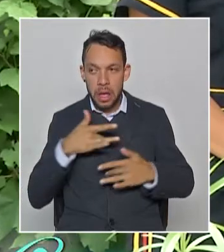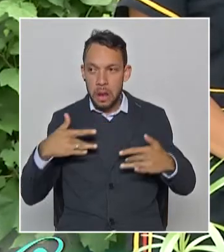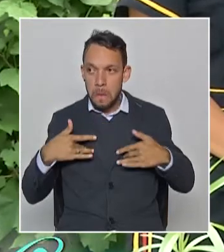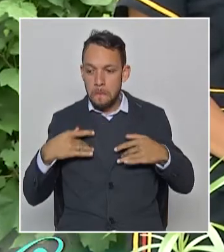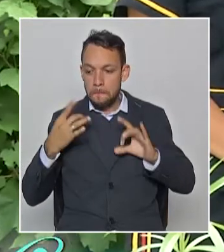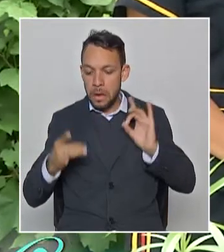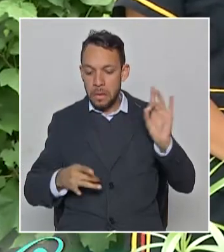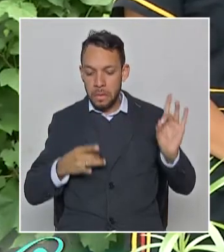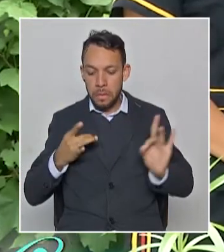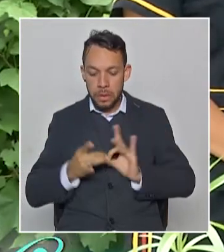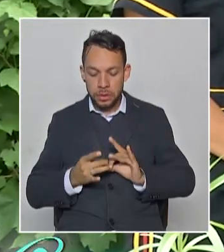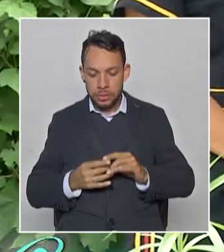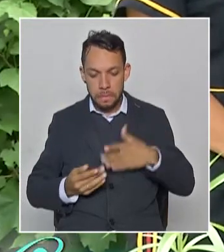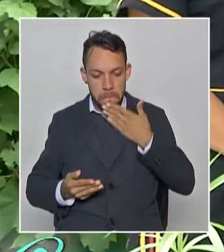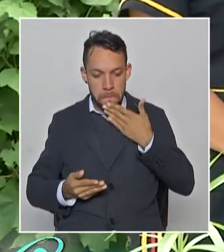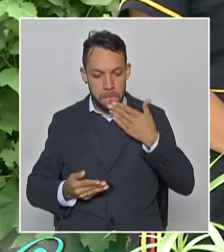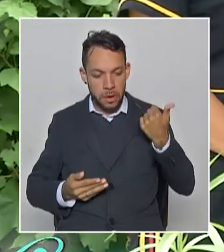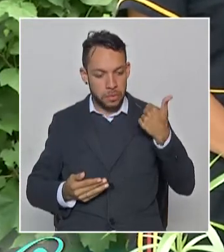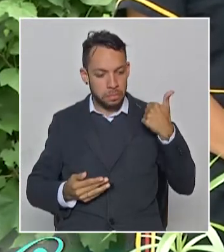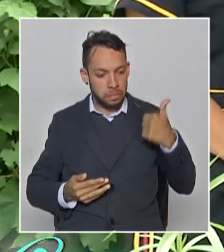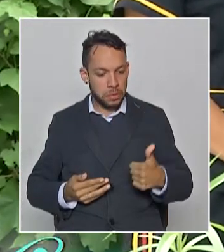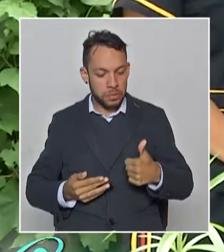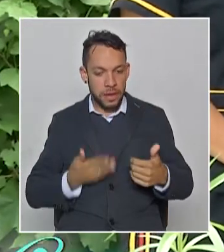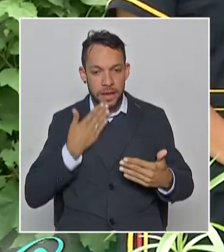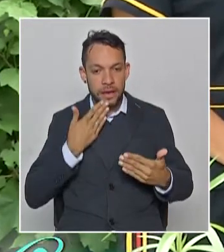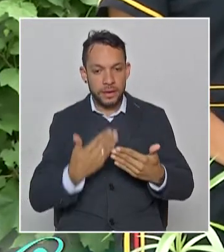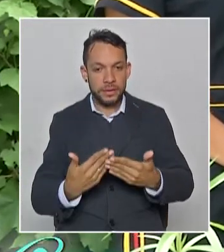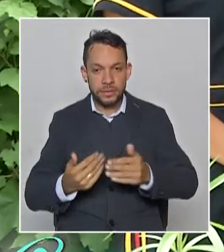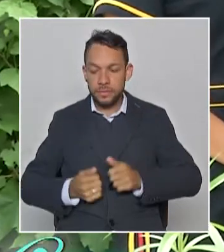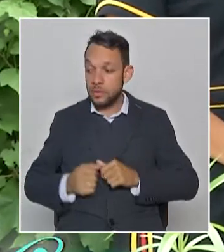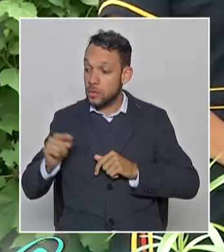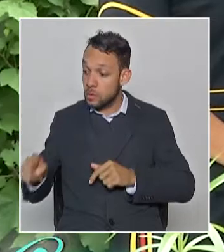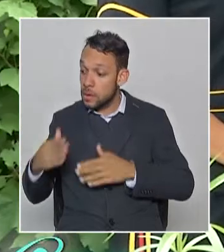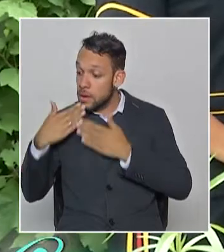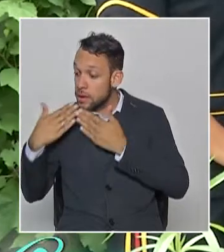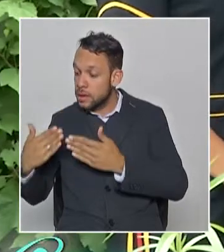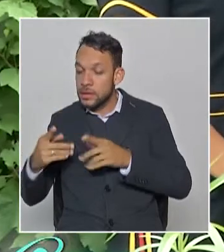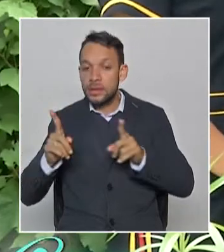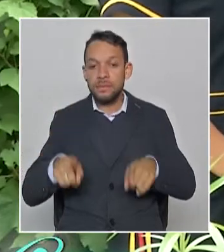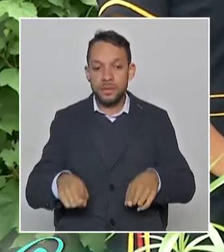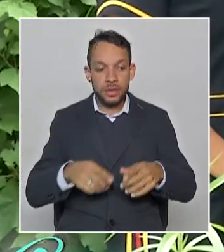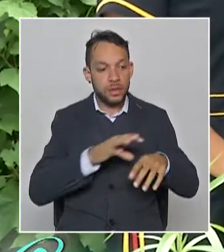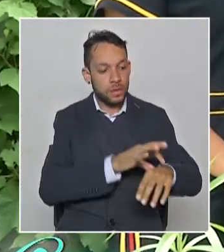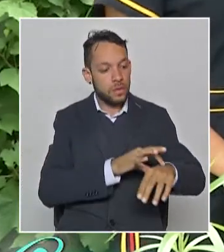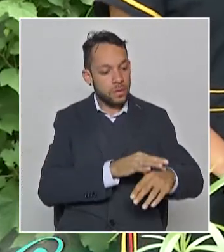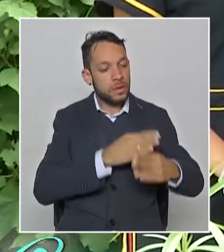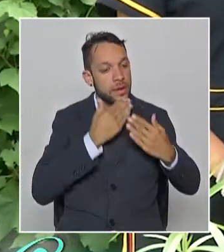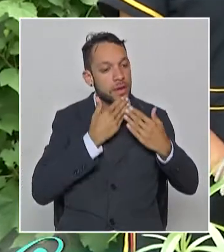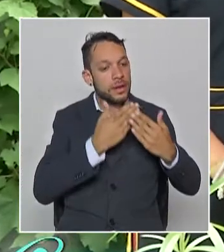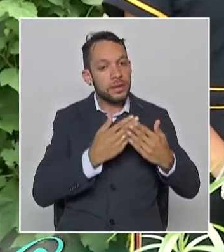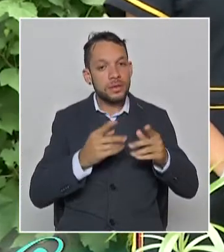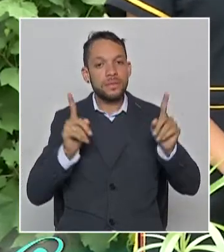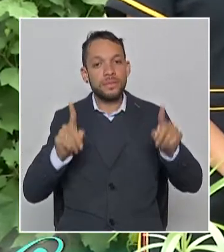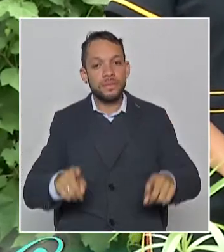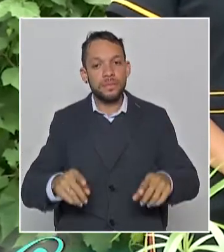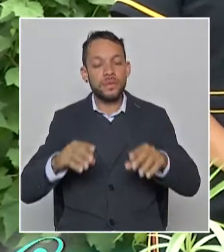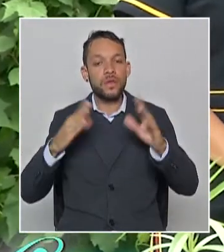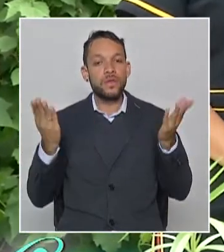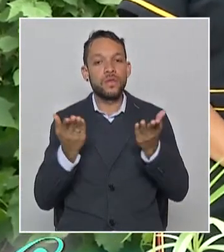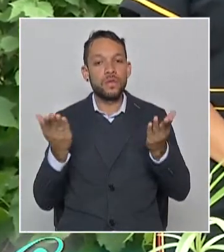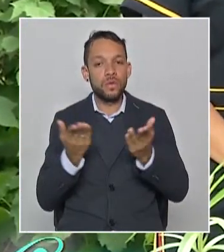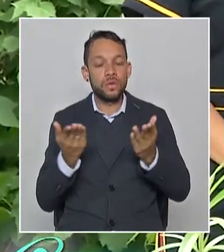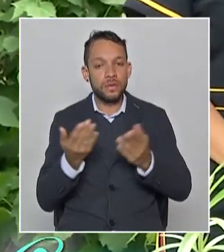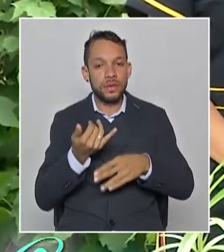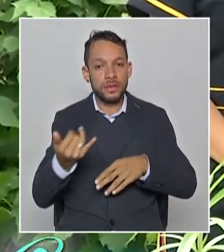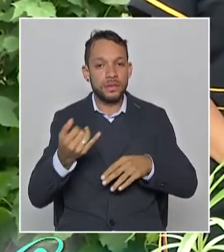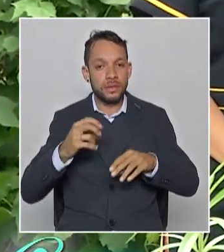y para mí ha sido una solución. Muchas gracias. A usted muchas gracias, doctora Luz Amparo, muchas gracias. Ustedes pueden tener informes en nuestros parques